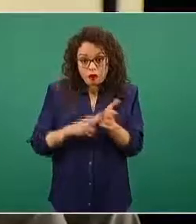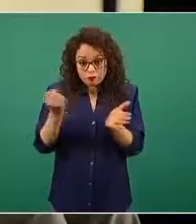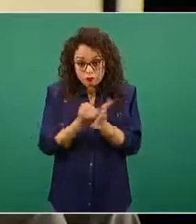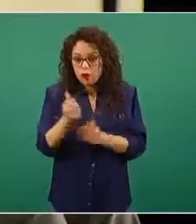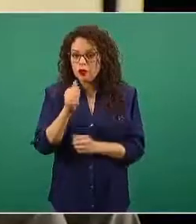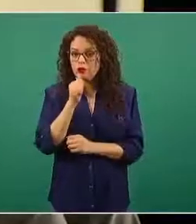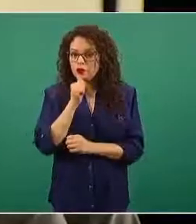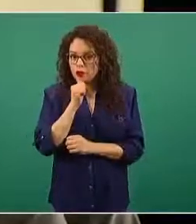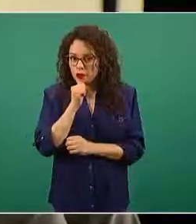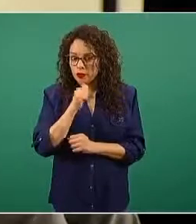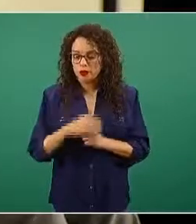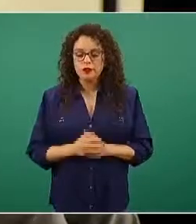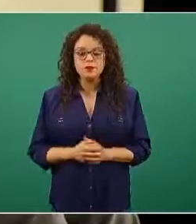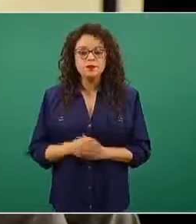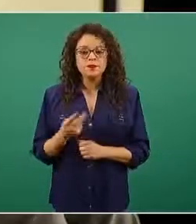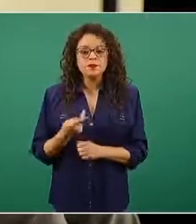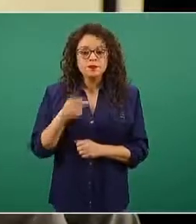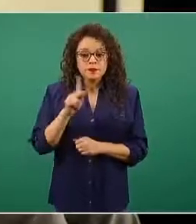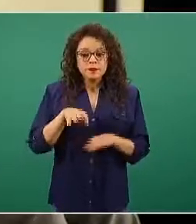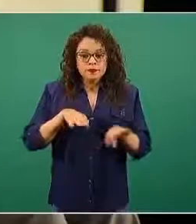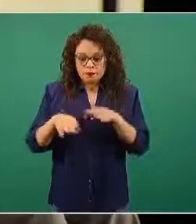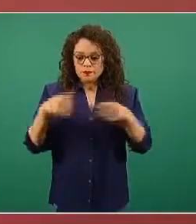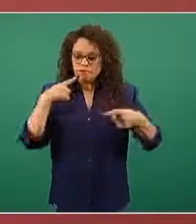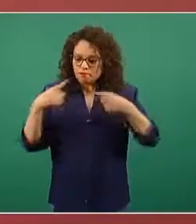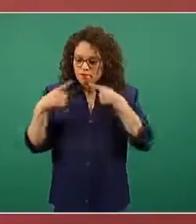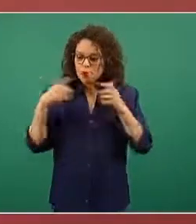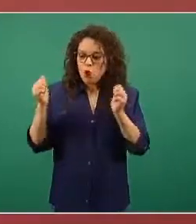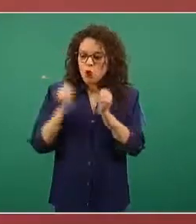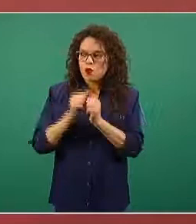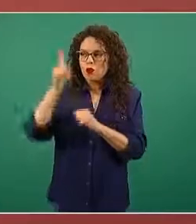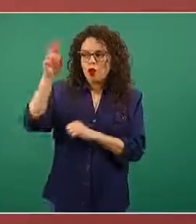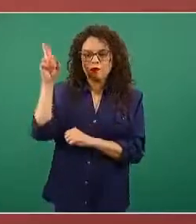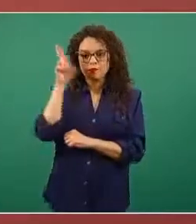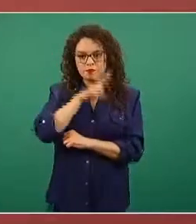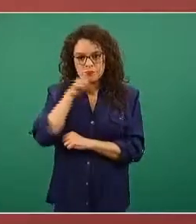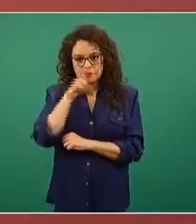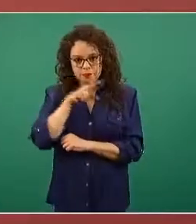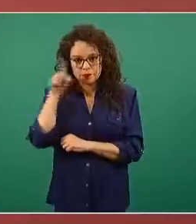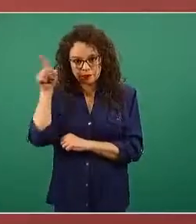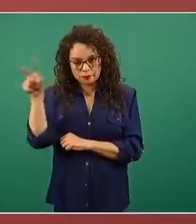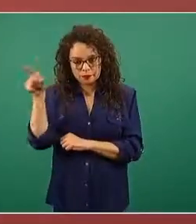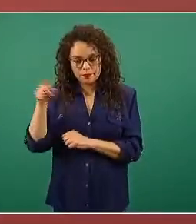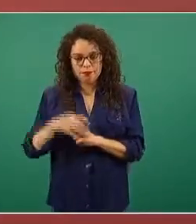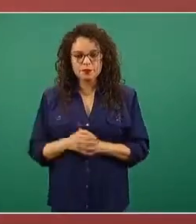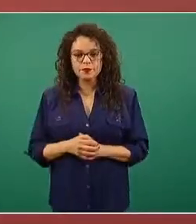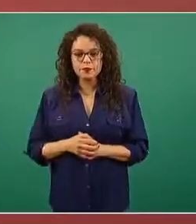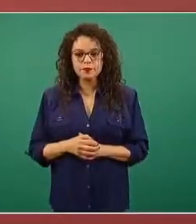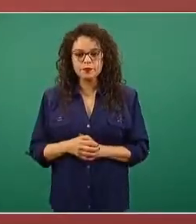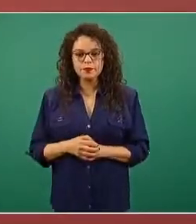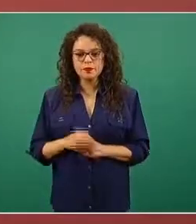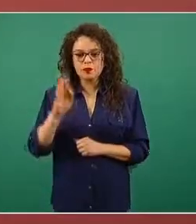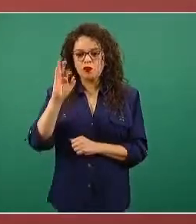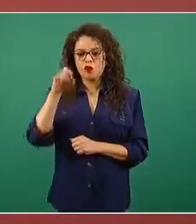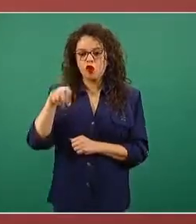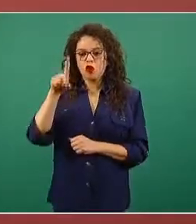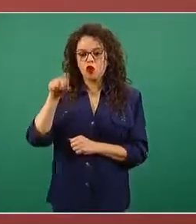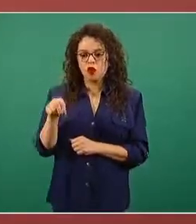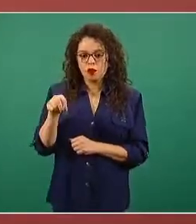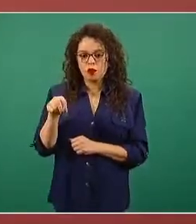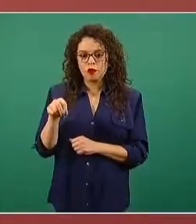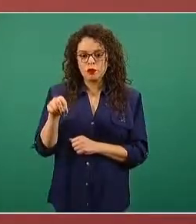trabajando precisamente con los rusos, con el Fondo Ruso de Inversiones Directas, para que ellos habiliten a una